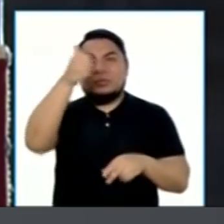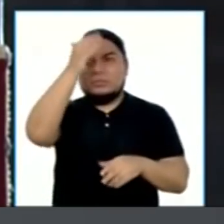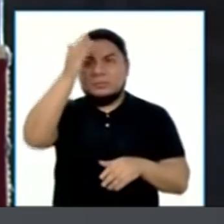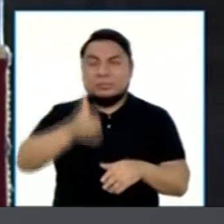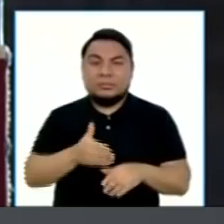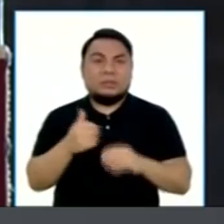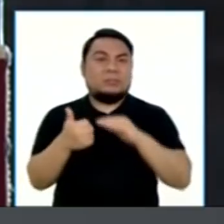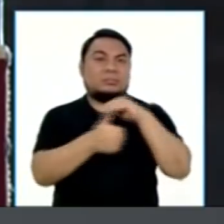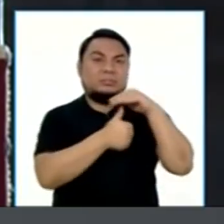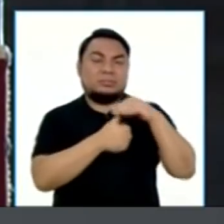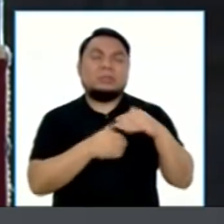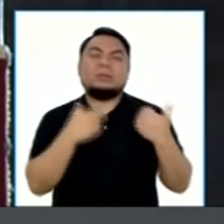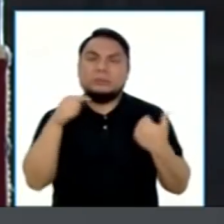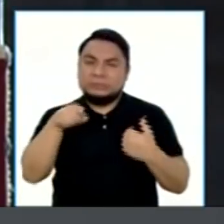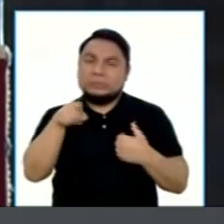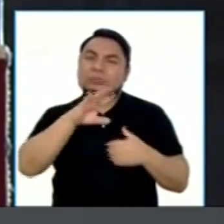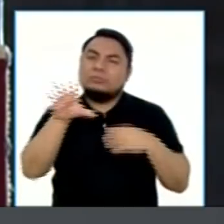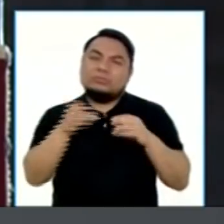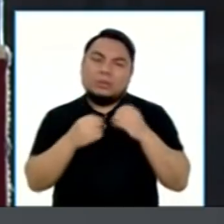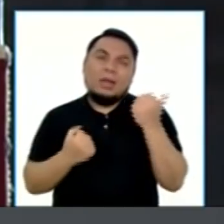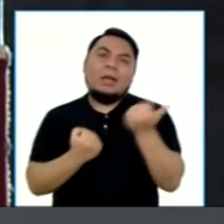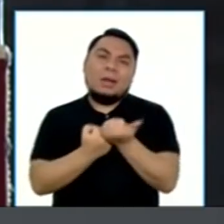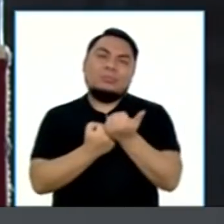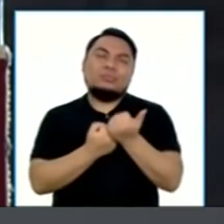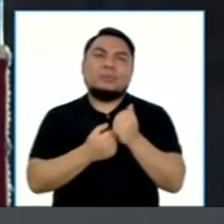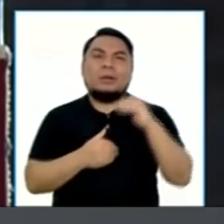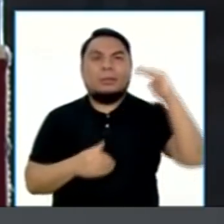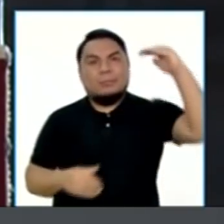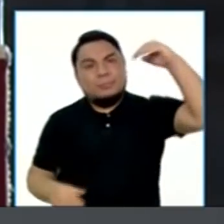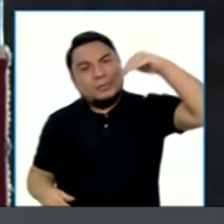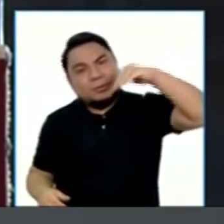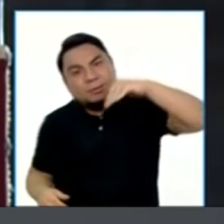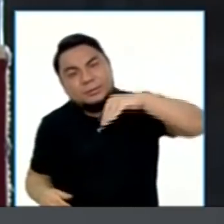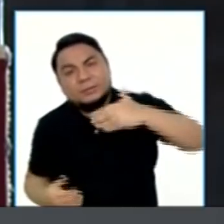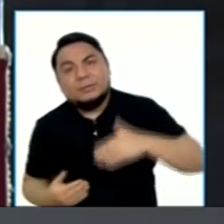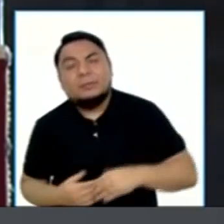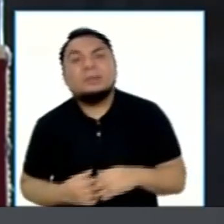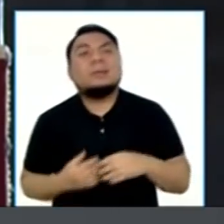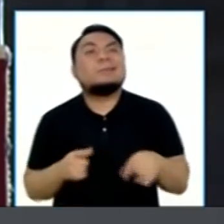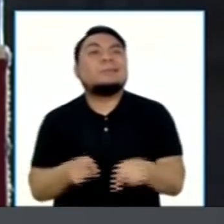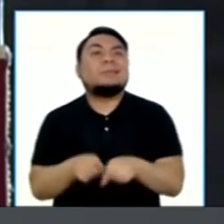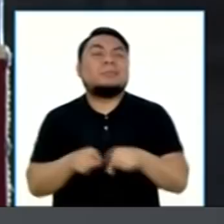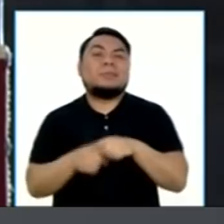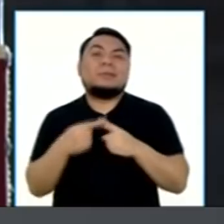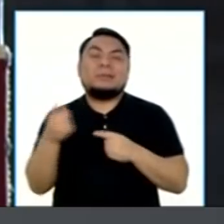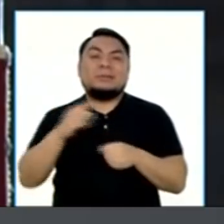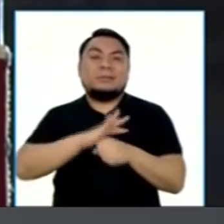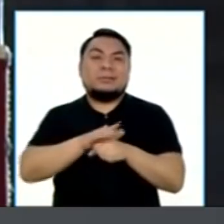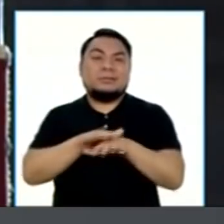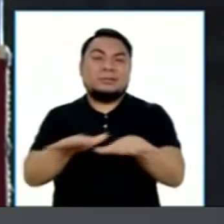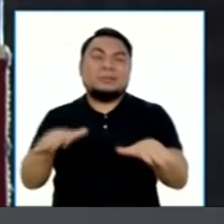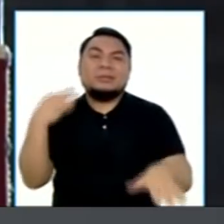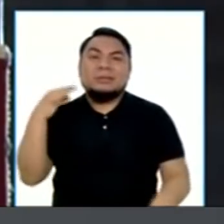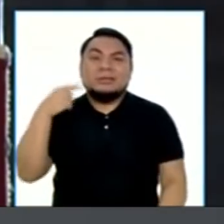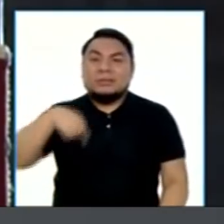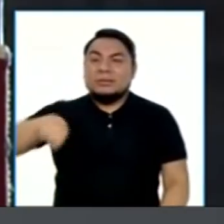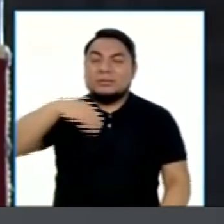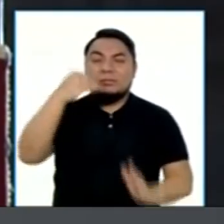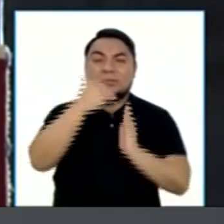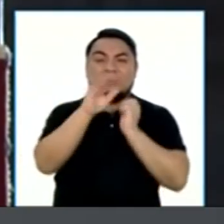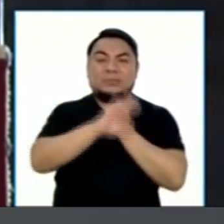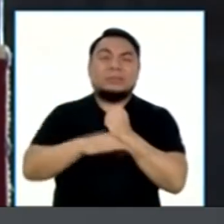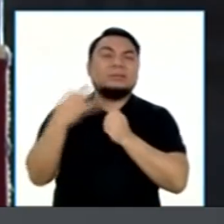domingos, todo ello ha contribuido. Ciertamente también en parte es el hecho de que las pandemias con todas estas